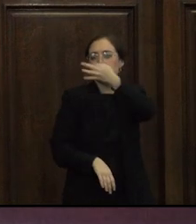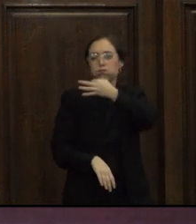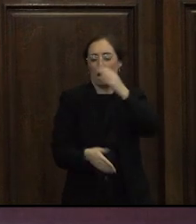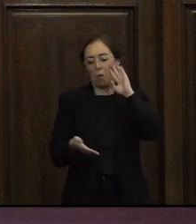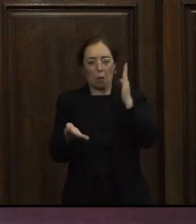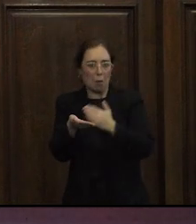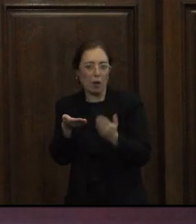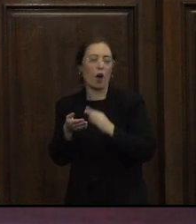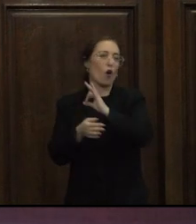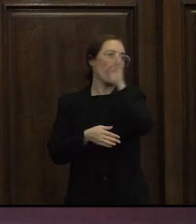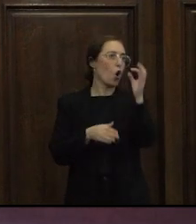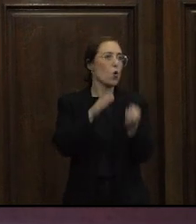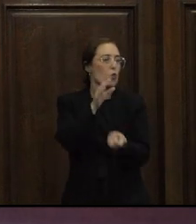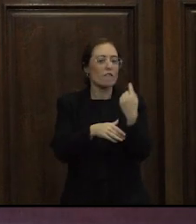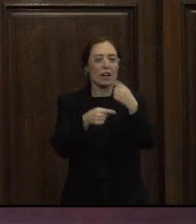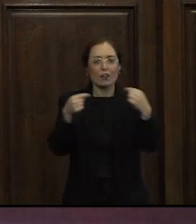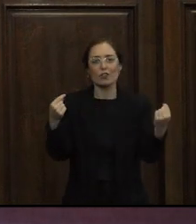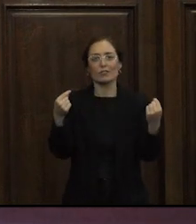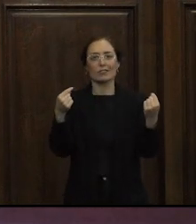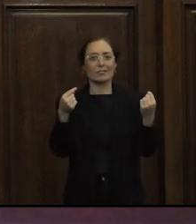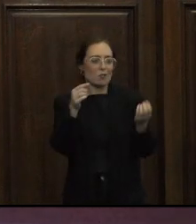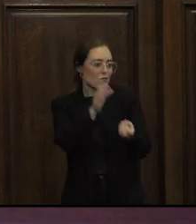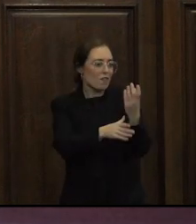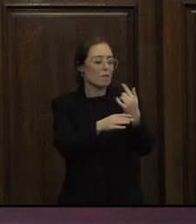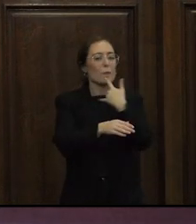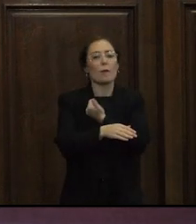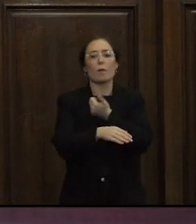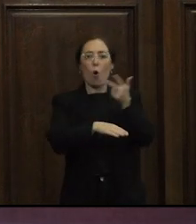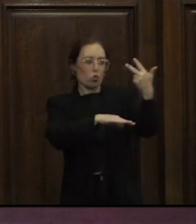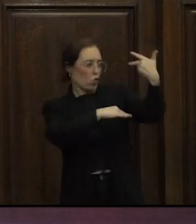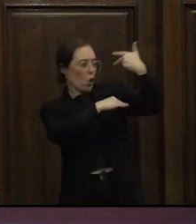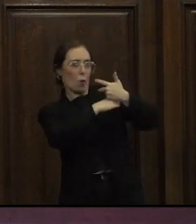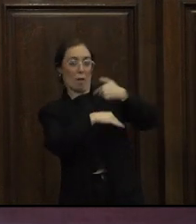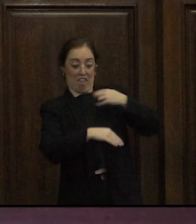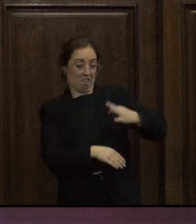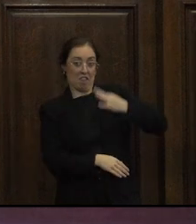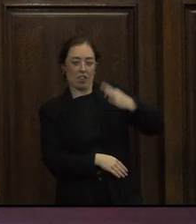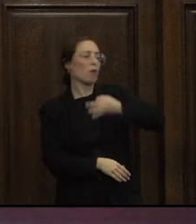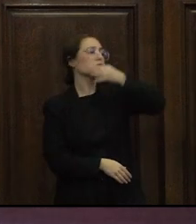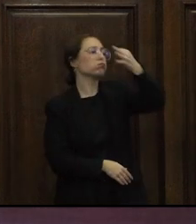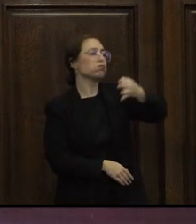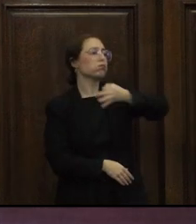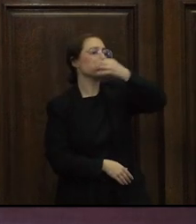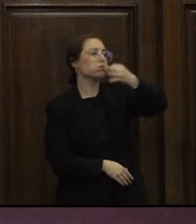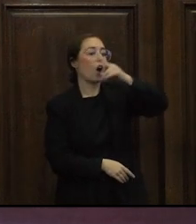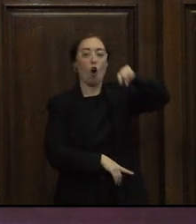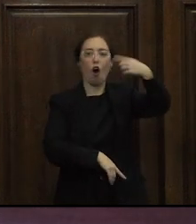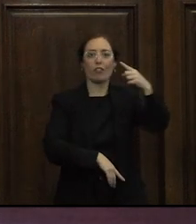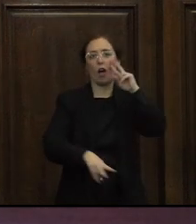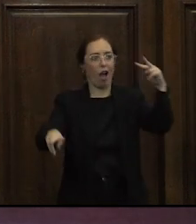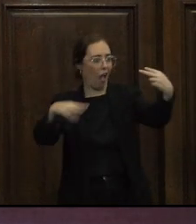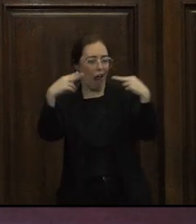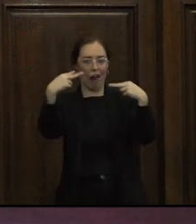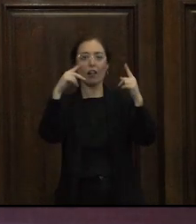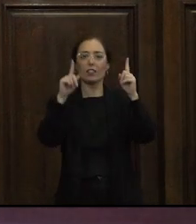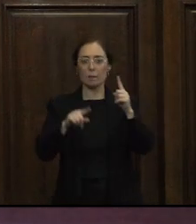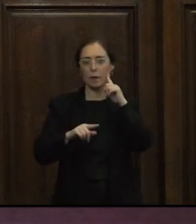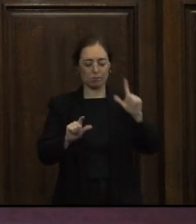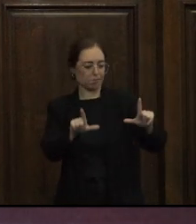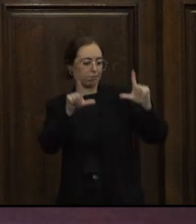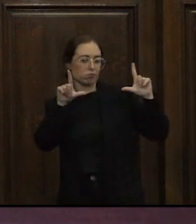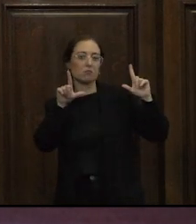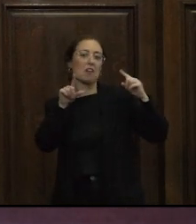editorial, del surgimiento de nuevos géneros como los documentales autobiográficos y las variaciones del autorretrato en